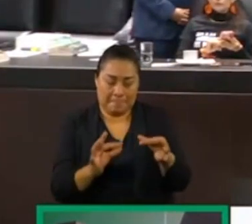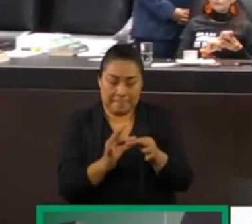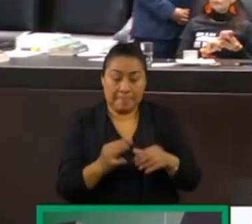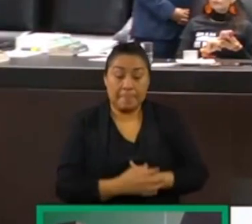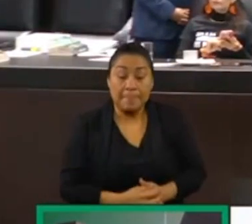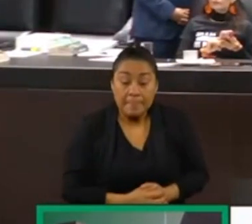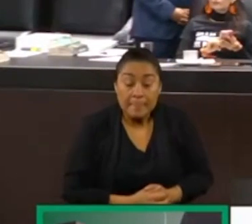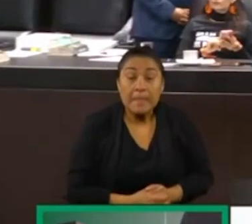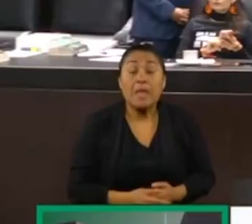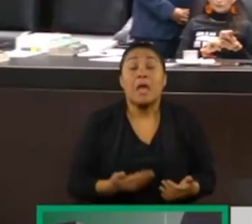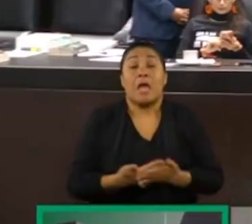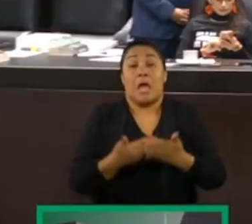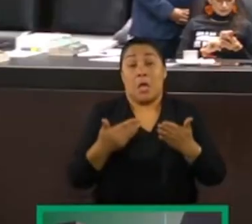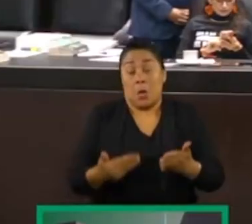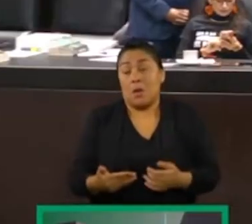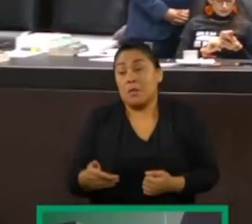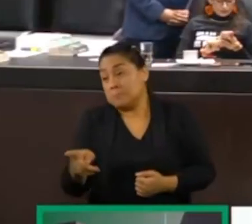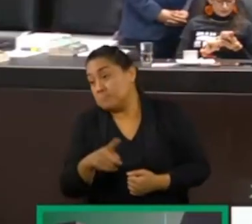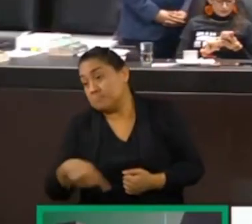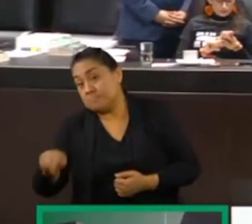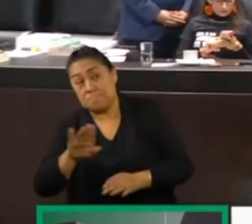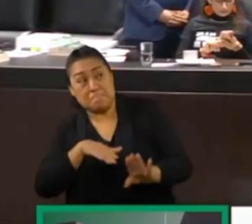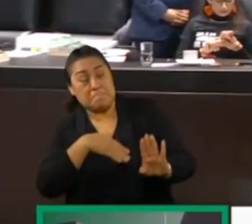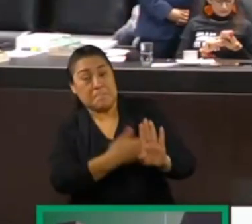Quienes hoy atacan esta reforma,